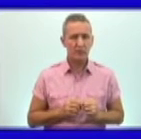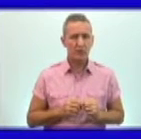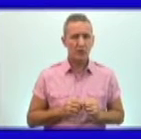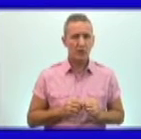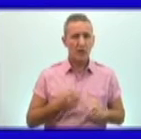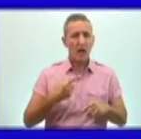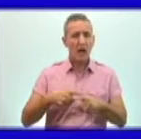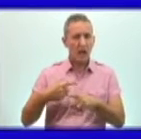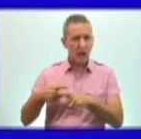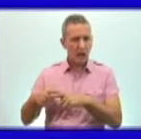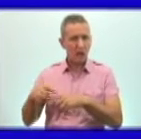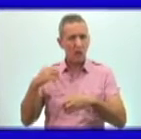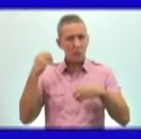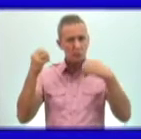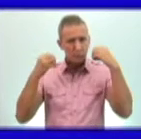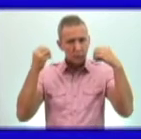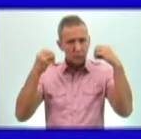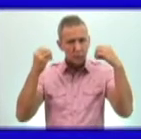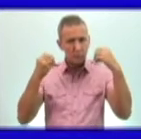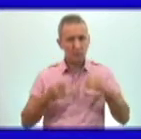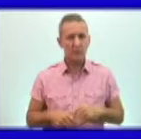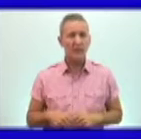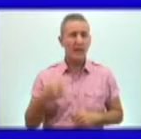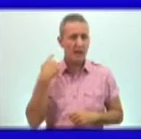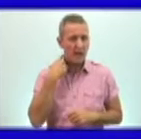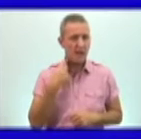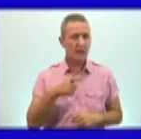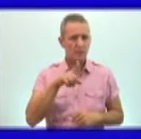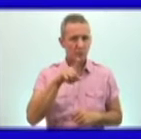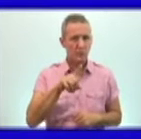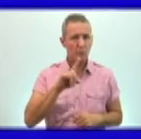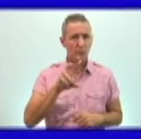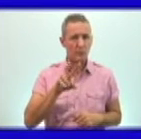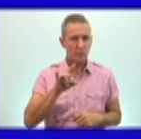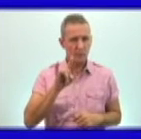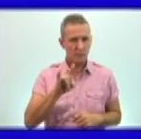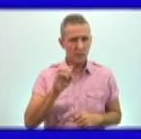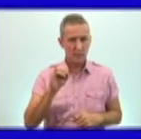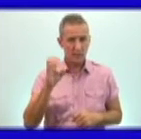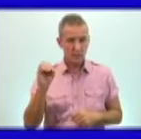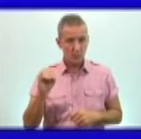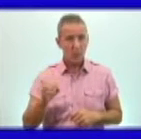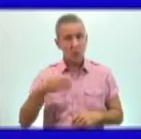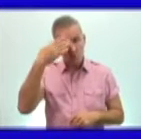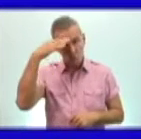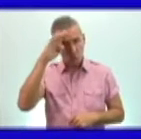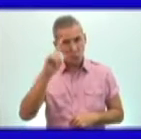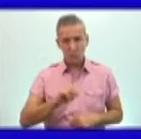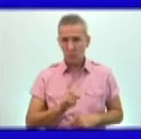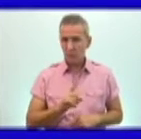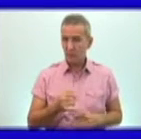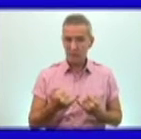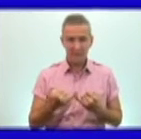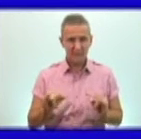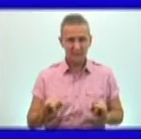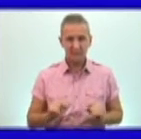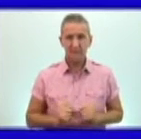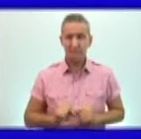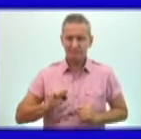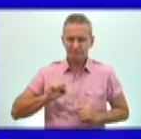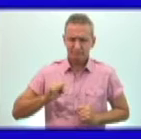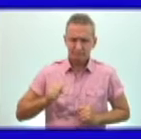hicieron en ese entonces. Era 1900, Cuba todavía no era independiente, tenía